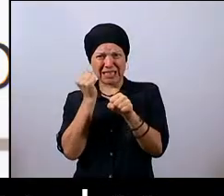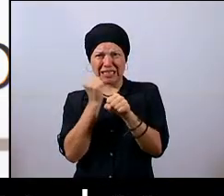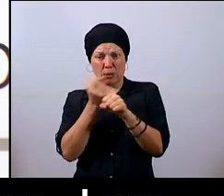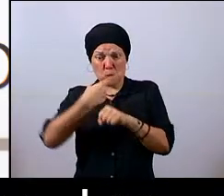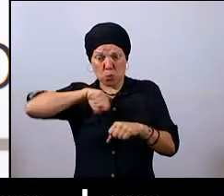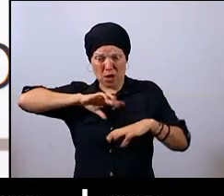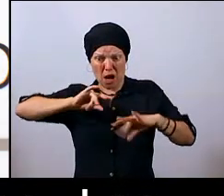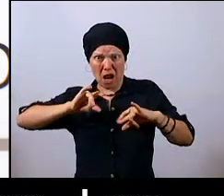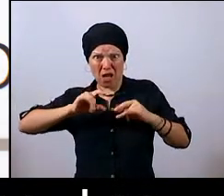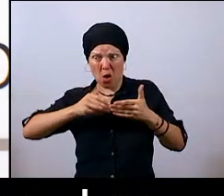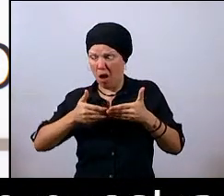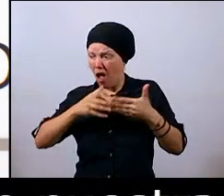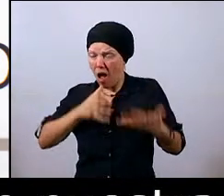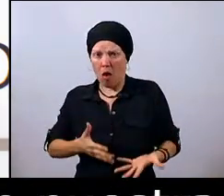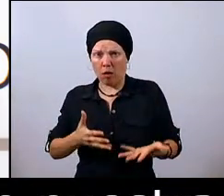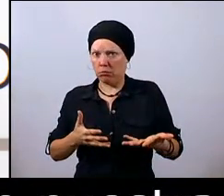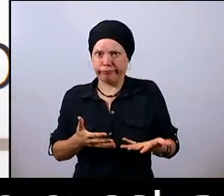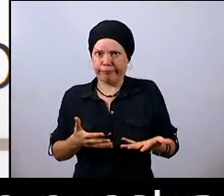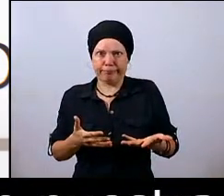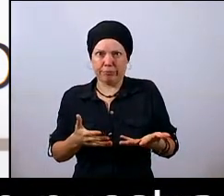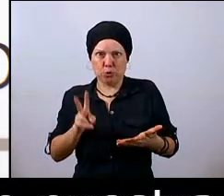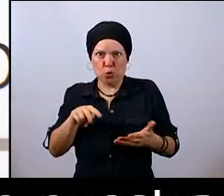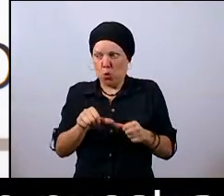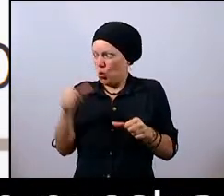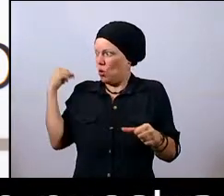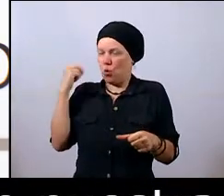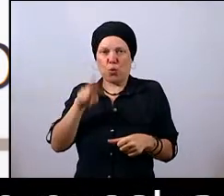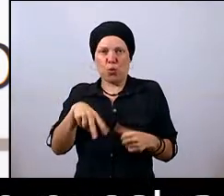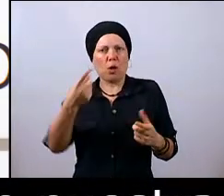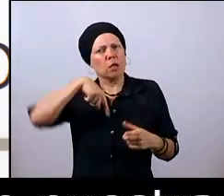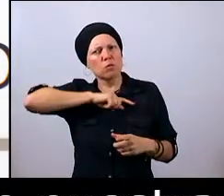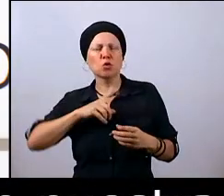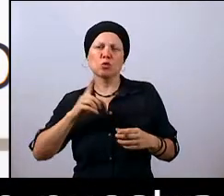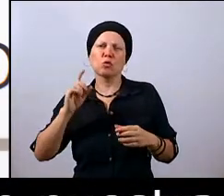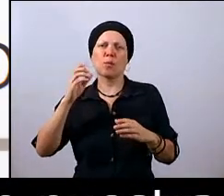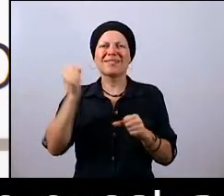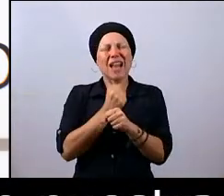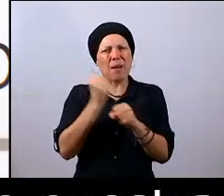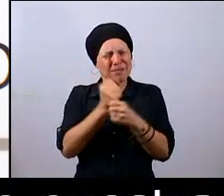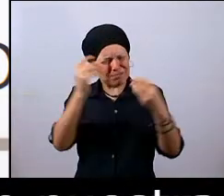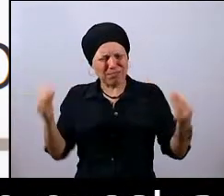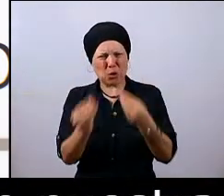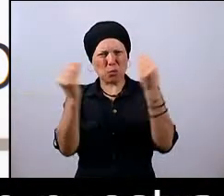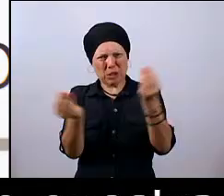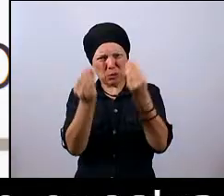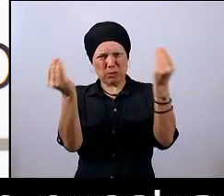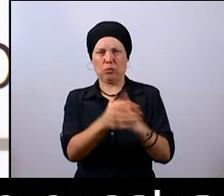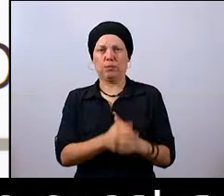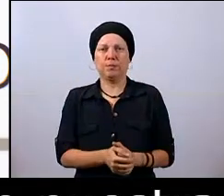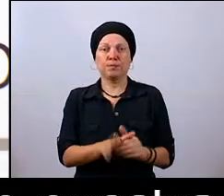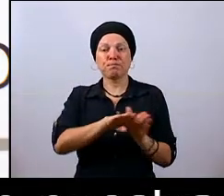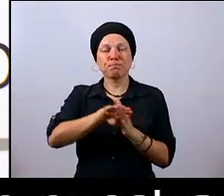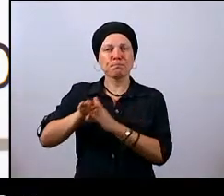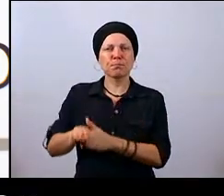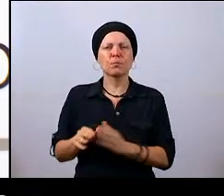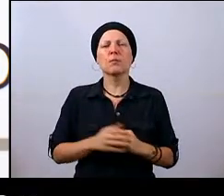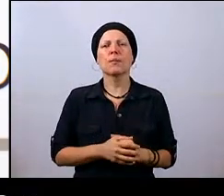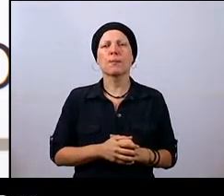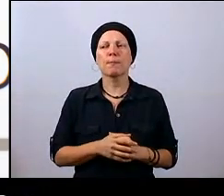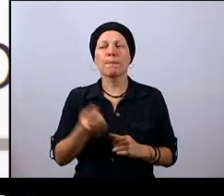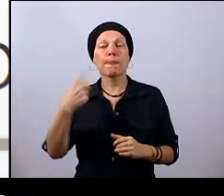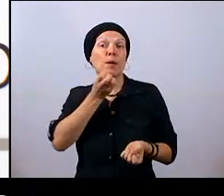región como lo hacen a día de hoy y seguimos mejorando por trabajar esas cifras. Por otro lado,